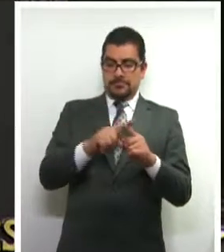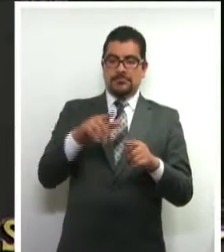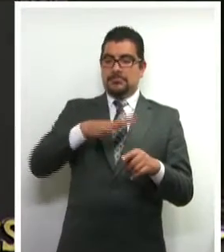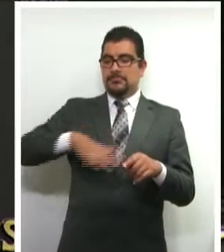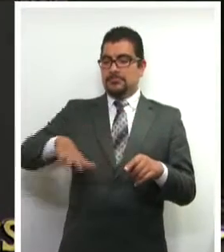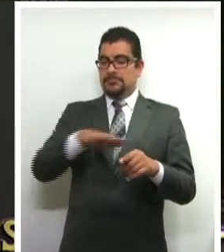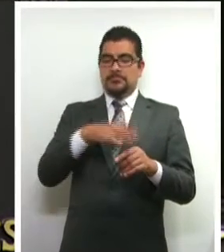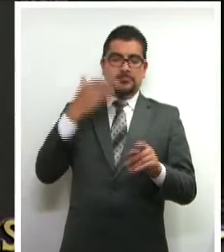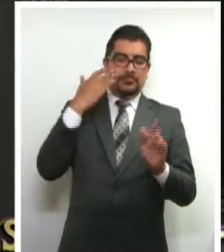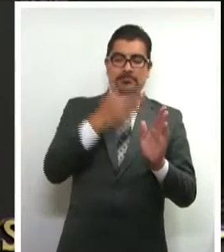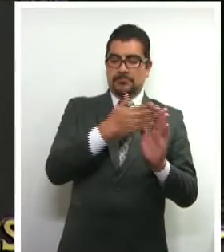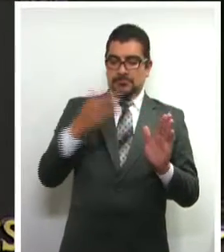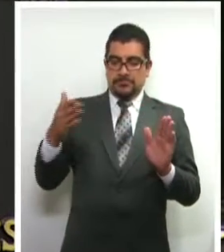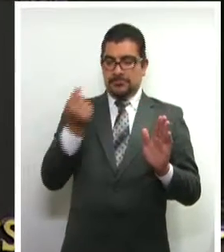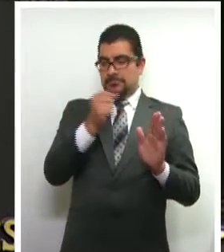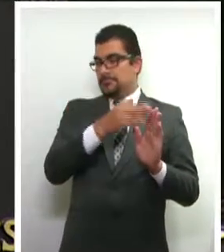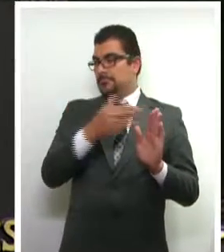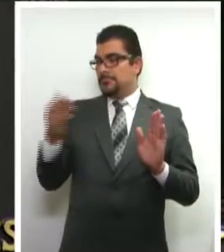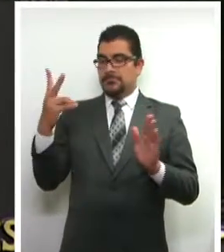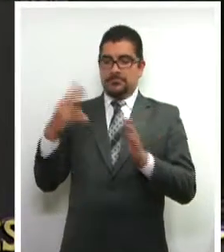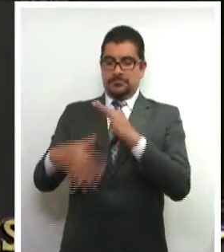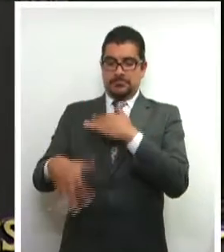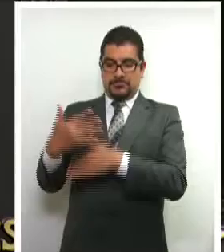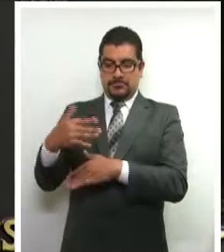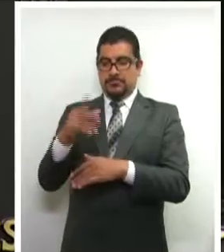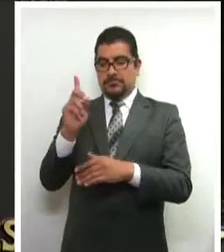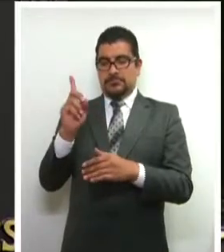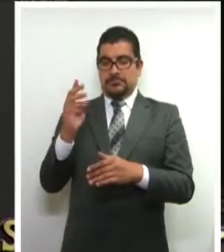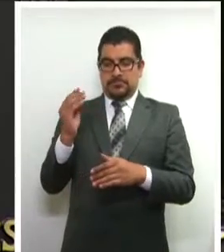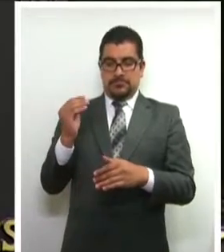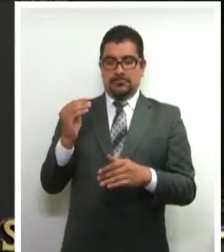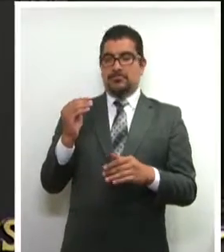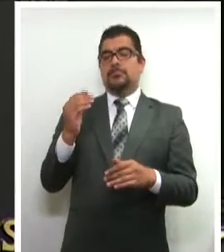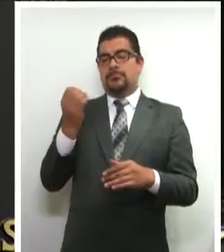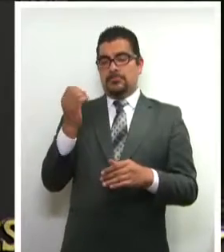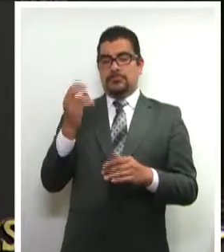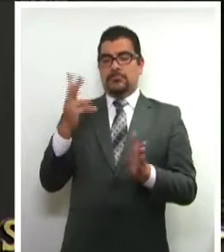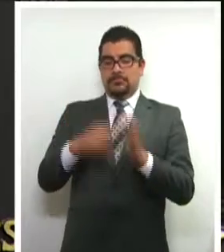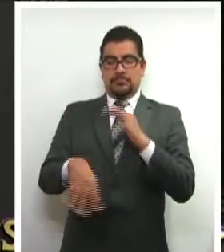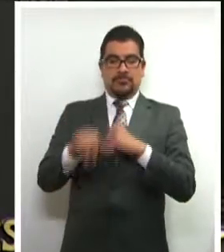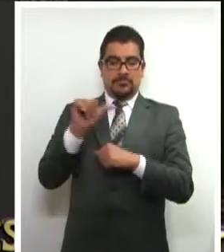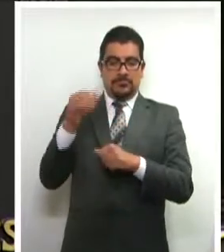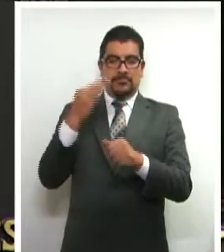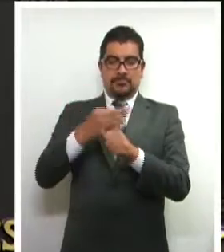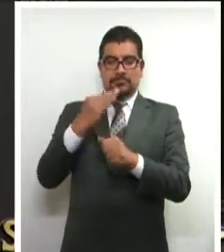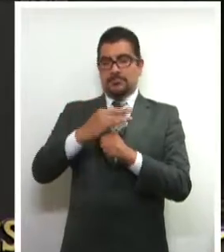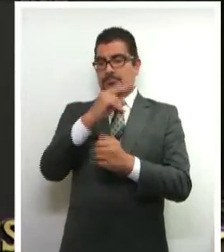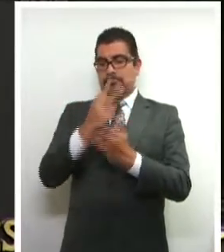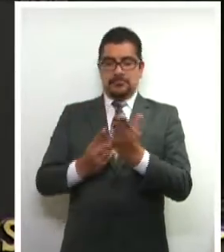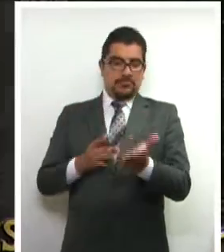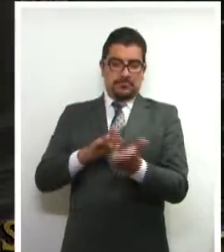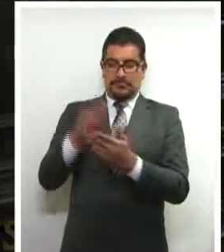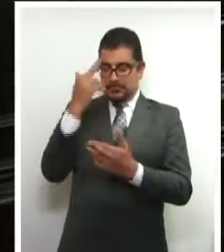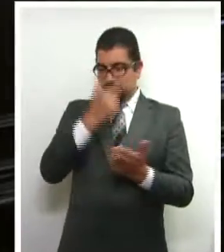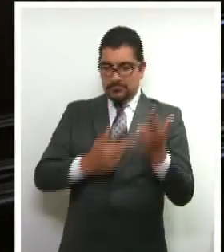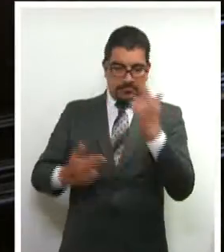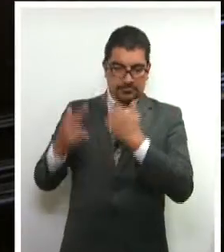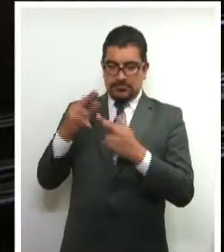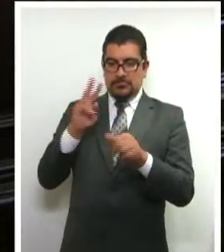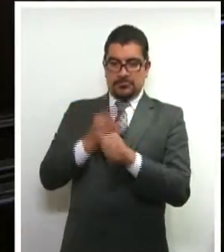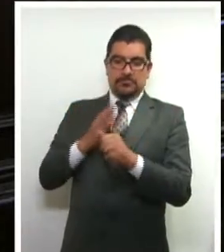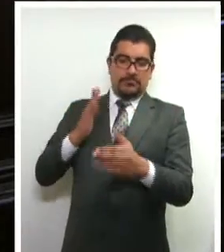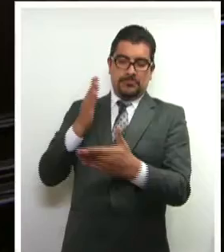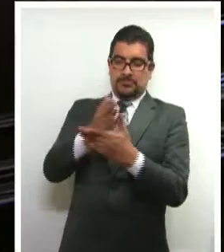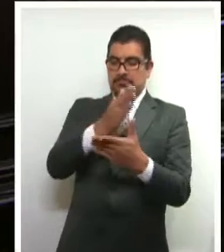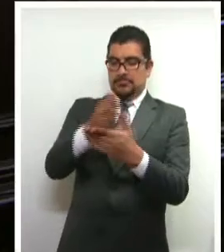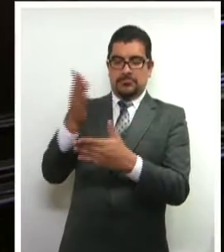de septiembre de 2015 al 31 de julio del 2016, dentro de los diversos programas de verificación administrativa se visitaron